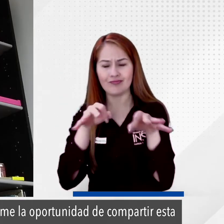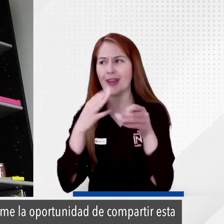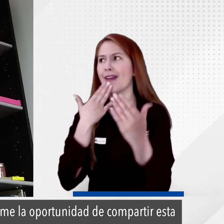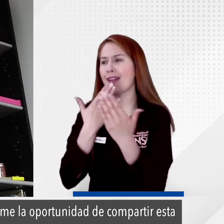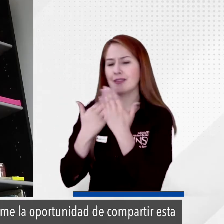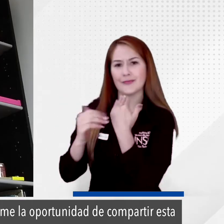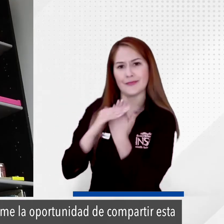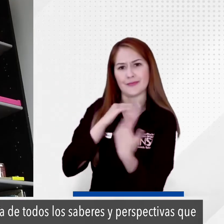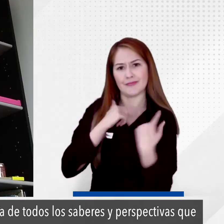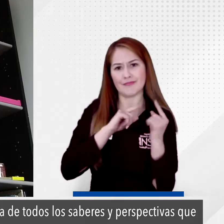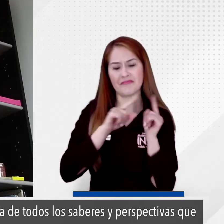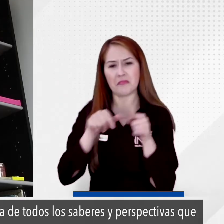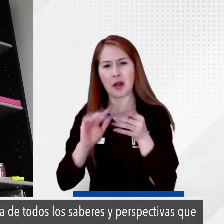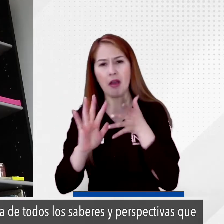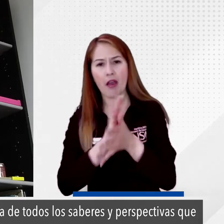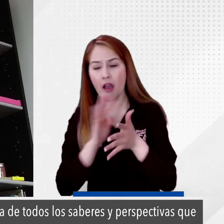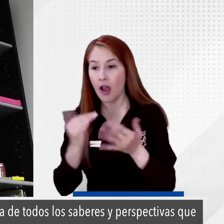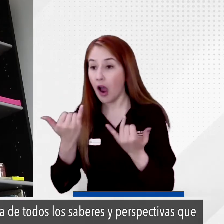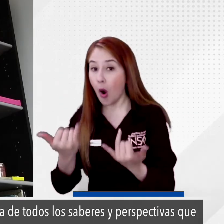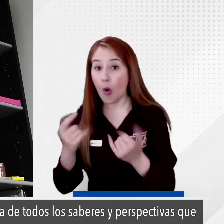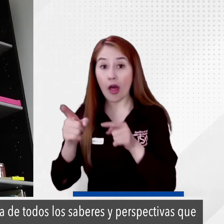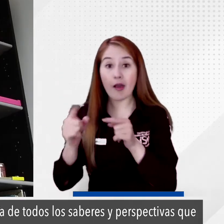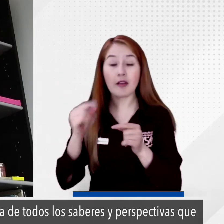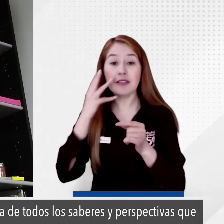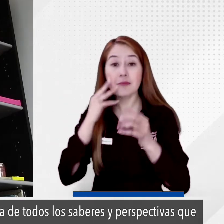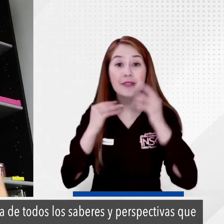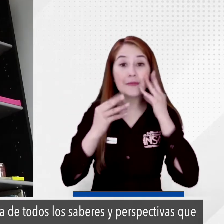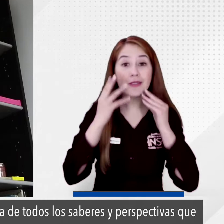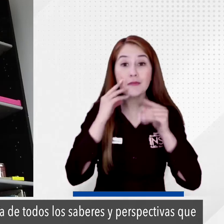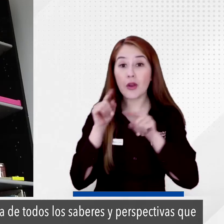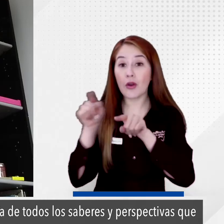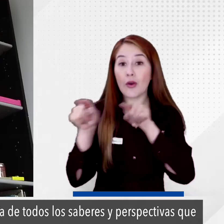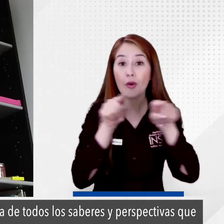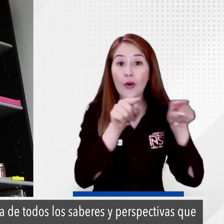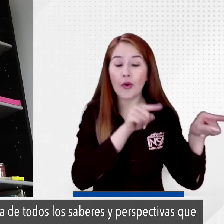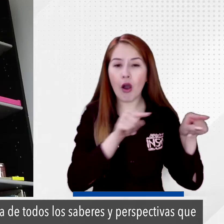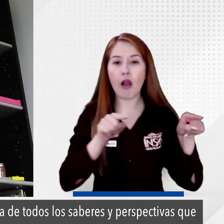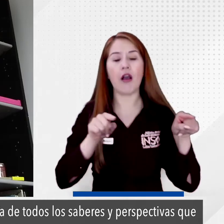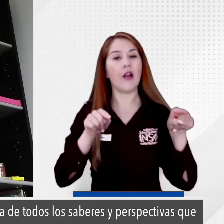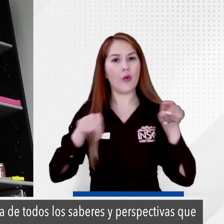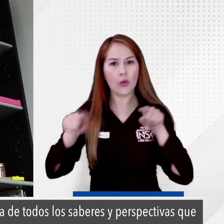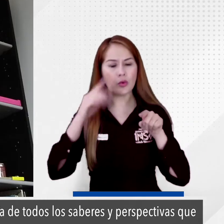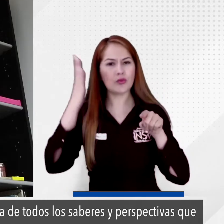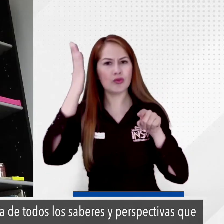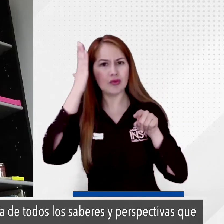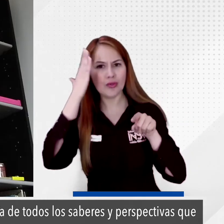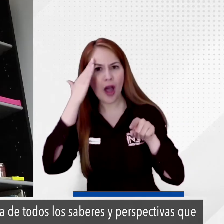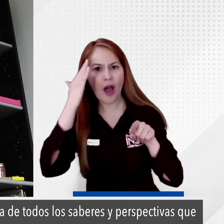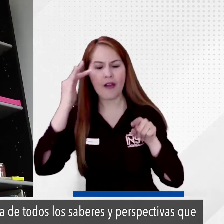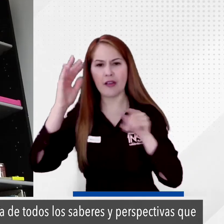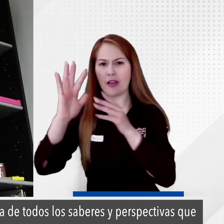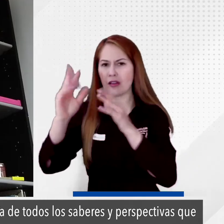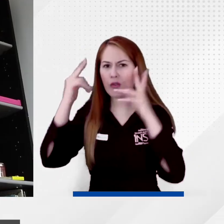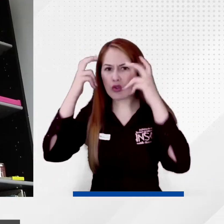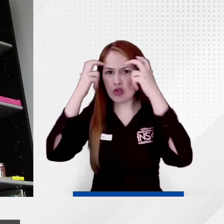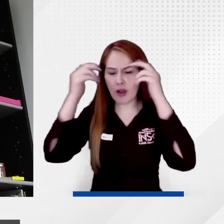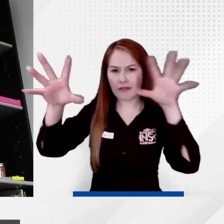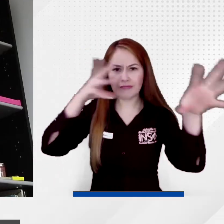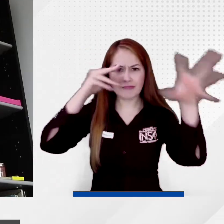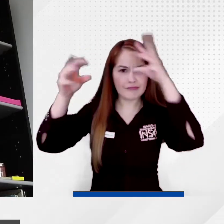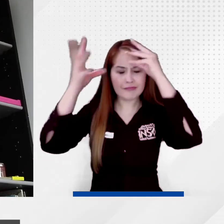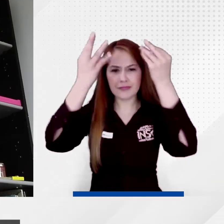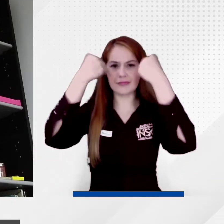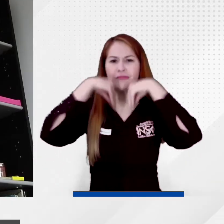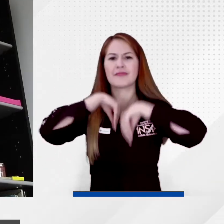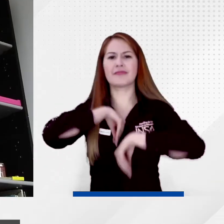estar en este espacio y por poder nutrirme y por nutrirnos como compañía de todos los saberes y perspectivas que hay